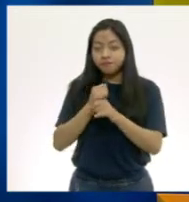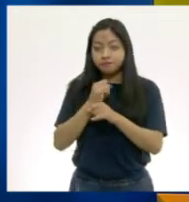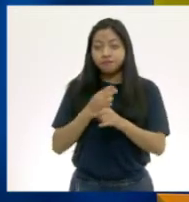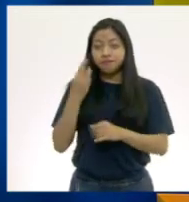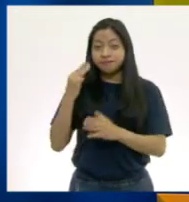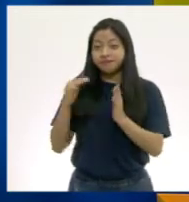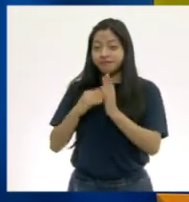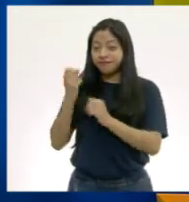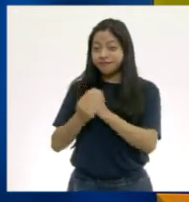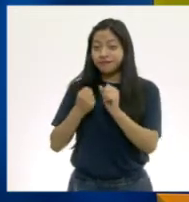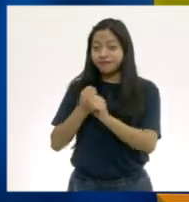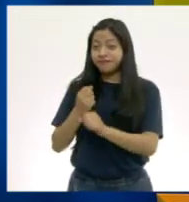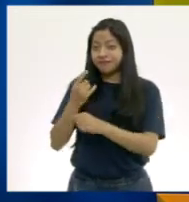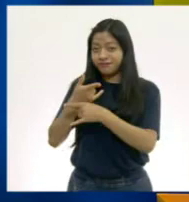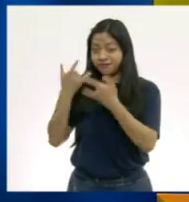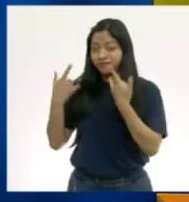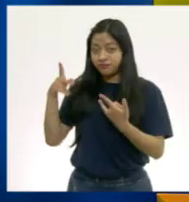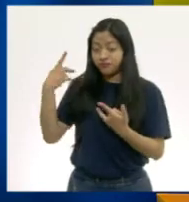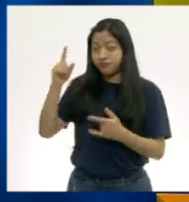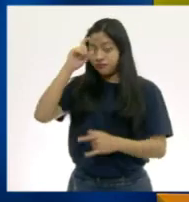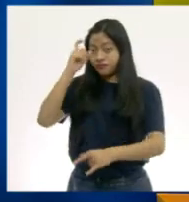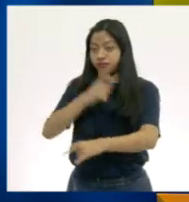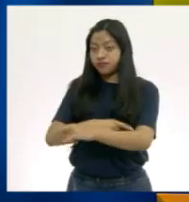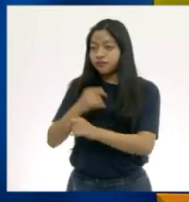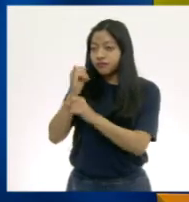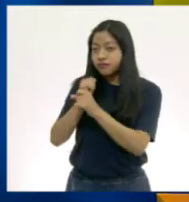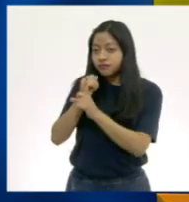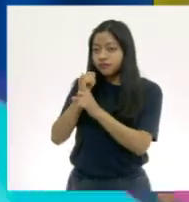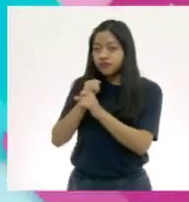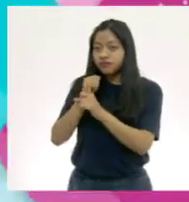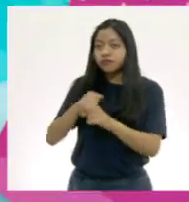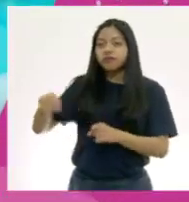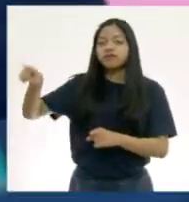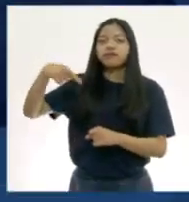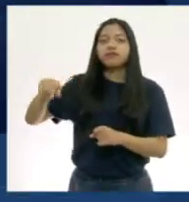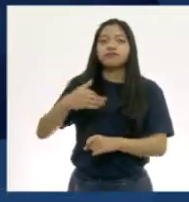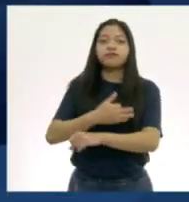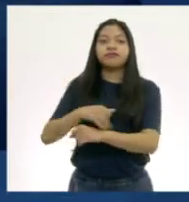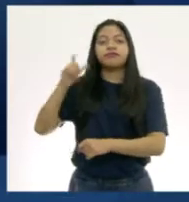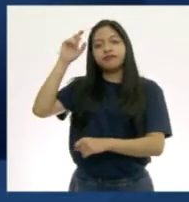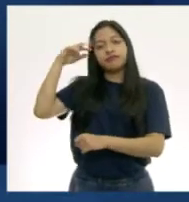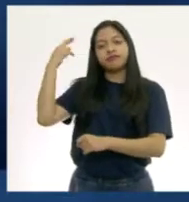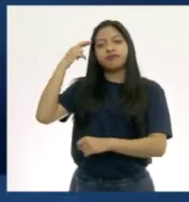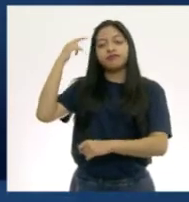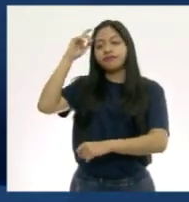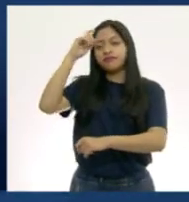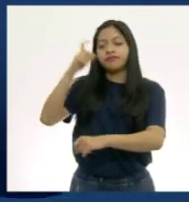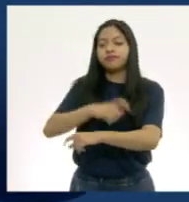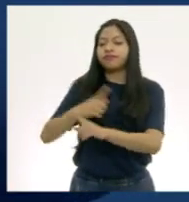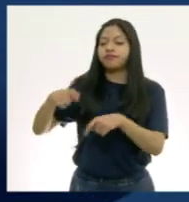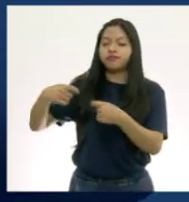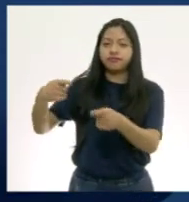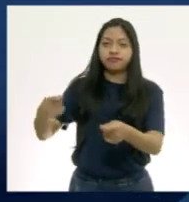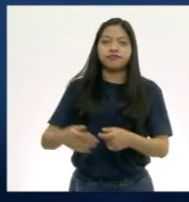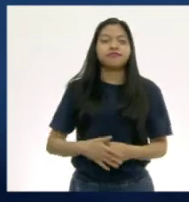historia del Egipto antiguo de acuerdo con las familias de los faraones. Y por cierto, María,